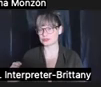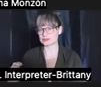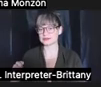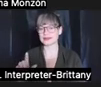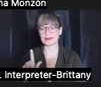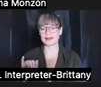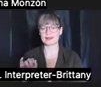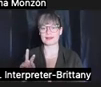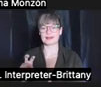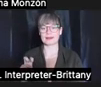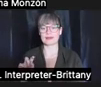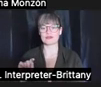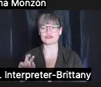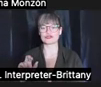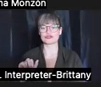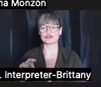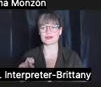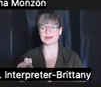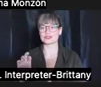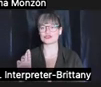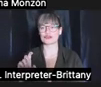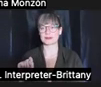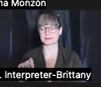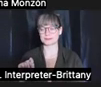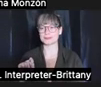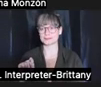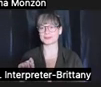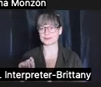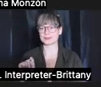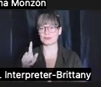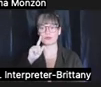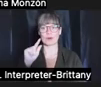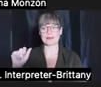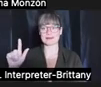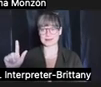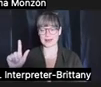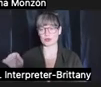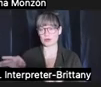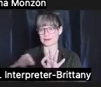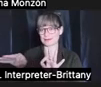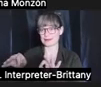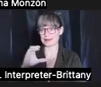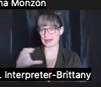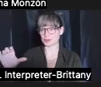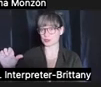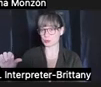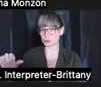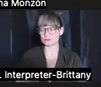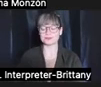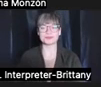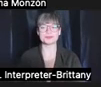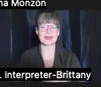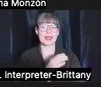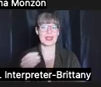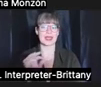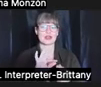pueden prender su transcripto en vivo. Y para la interpretación ASL también tenemos